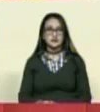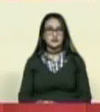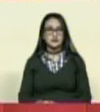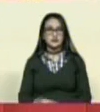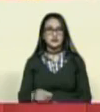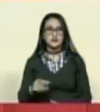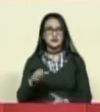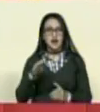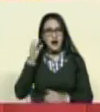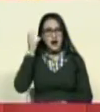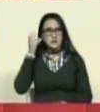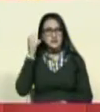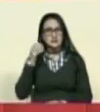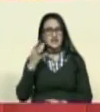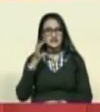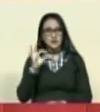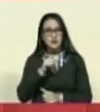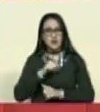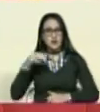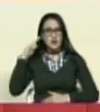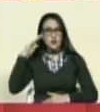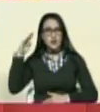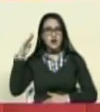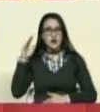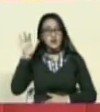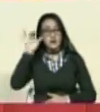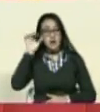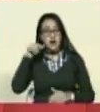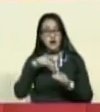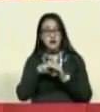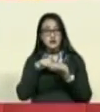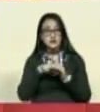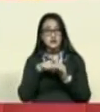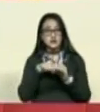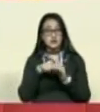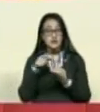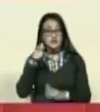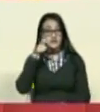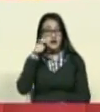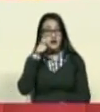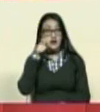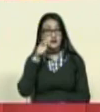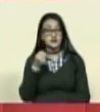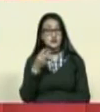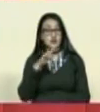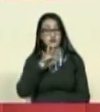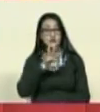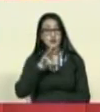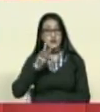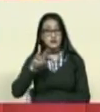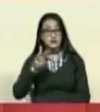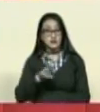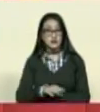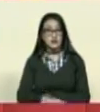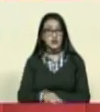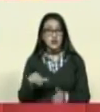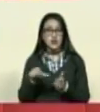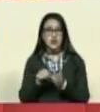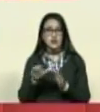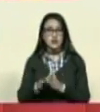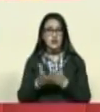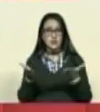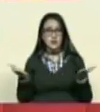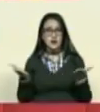con capacidad para 50 guardias nacionales con baño perteneciente al destacamento de vigilancia costera número 53, ubicado en